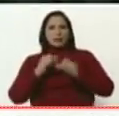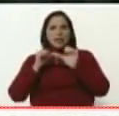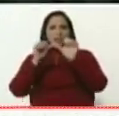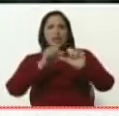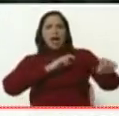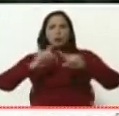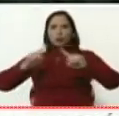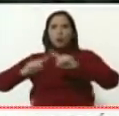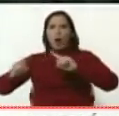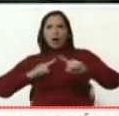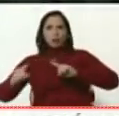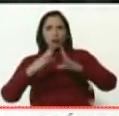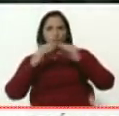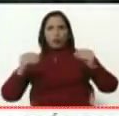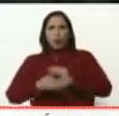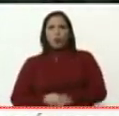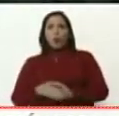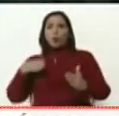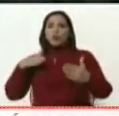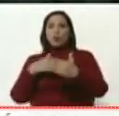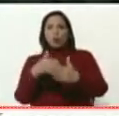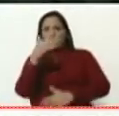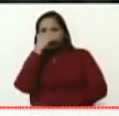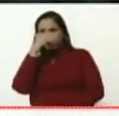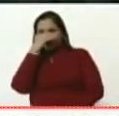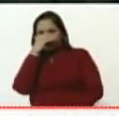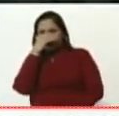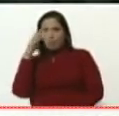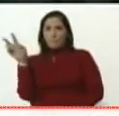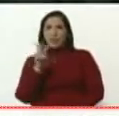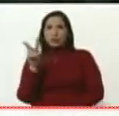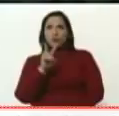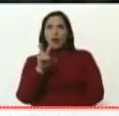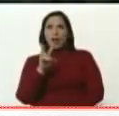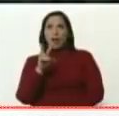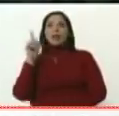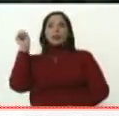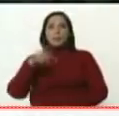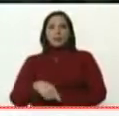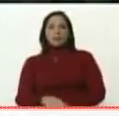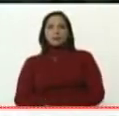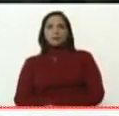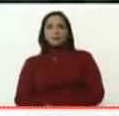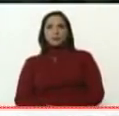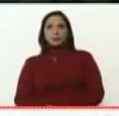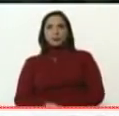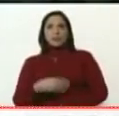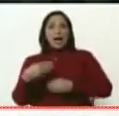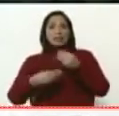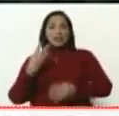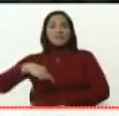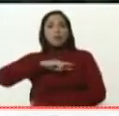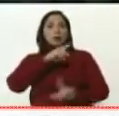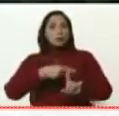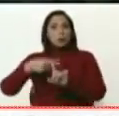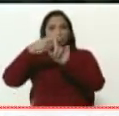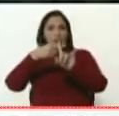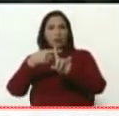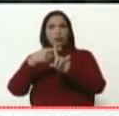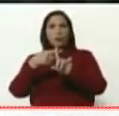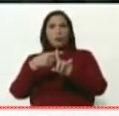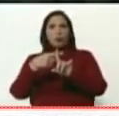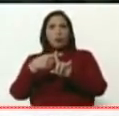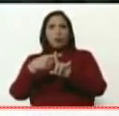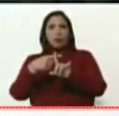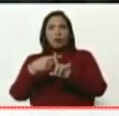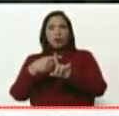en todo tipo de acciones terroristas en Venezuela, pero también montar un falso positivo que sirviera